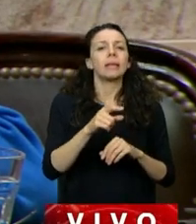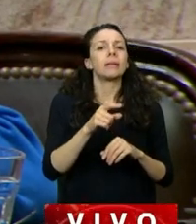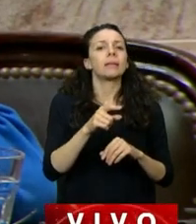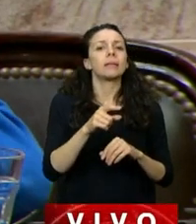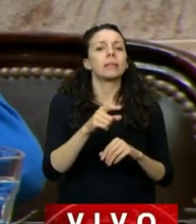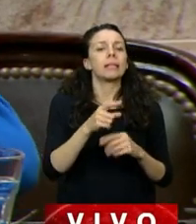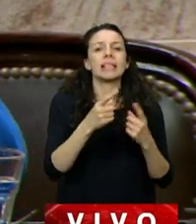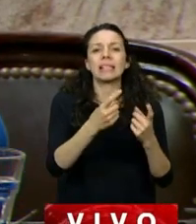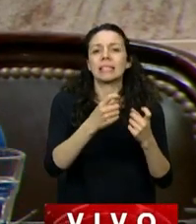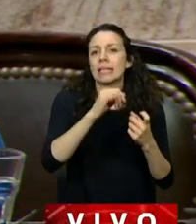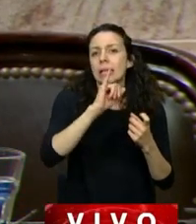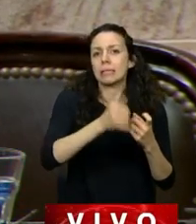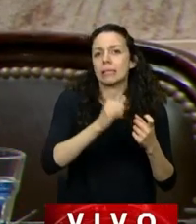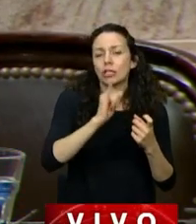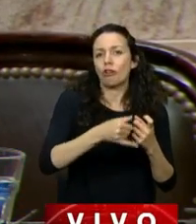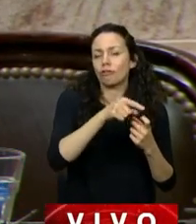producción de tabaco